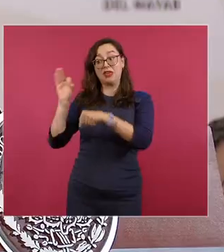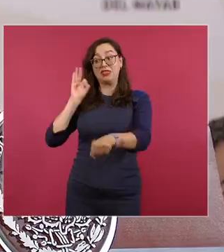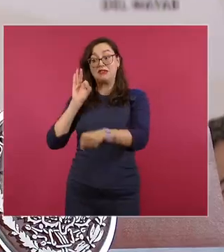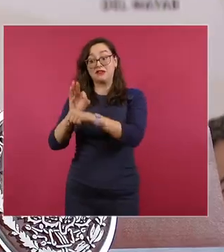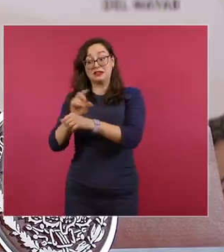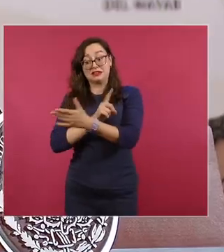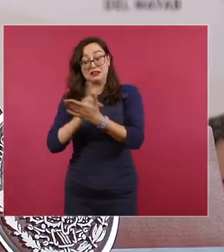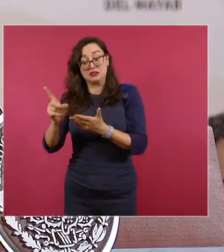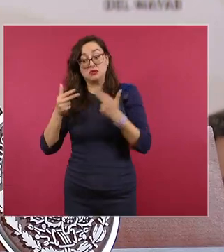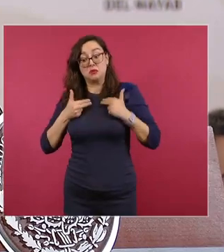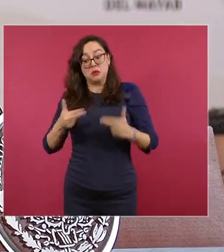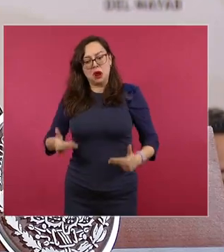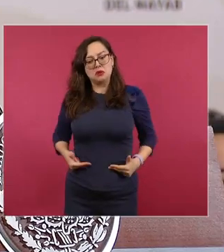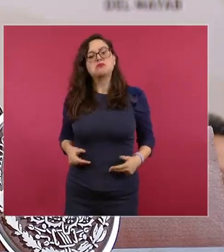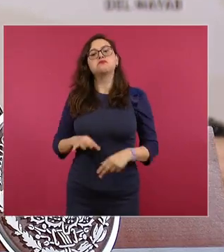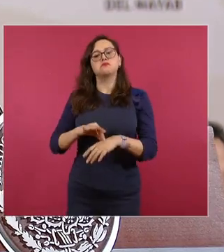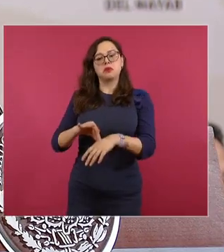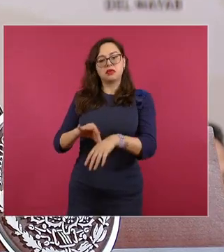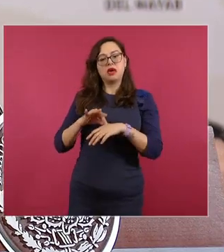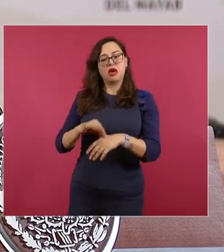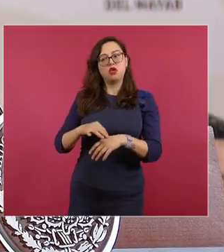medran,